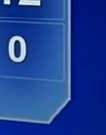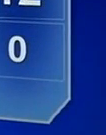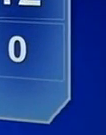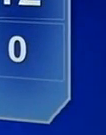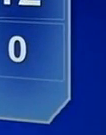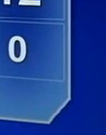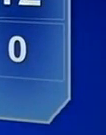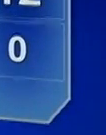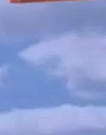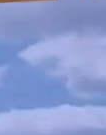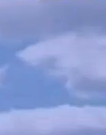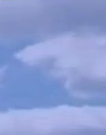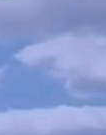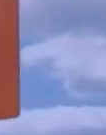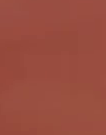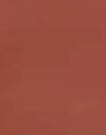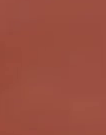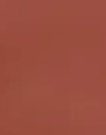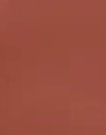12 grados.